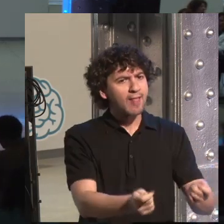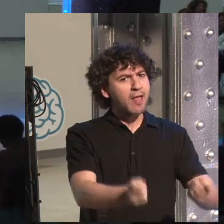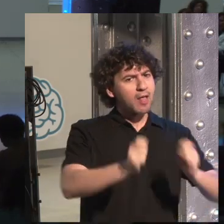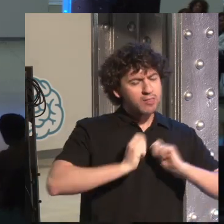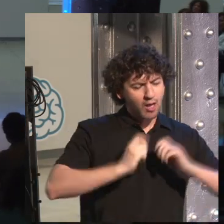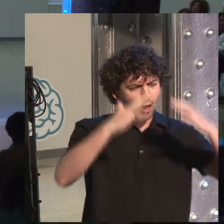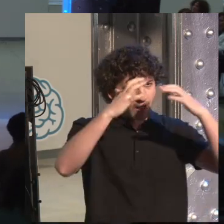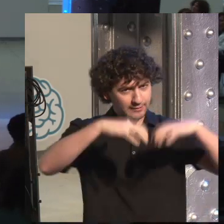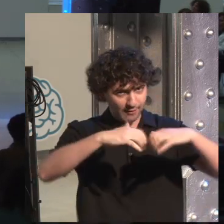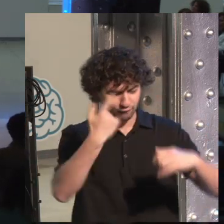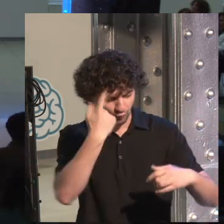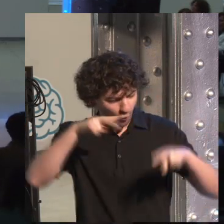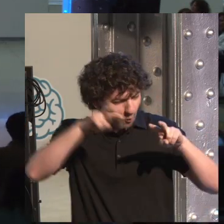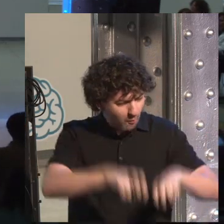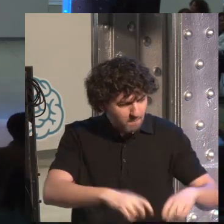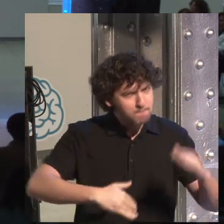cerebro, por tanto,